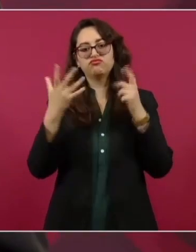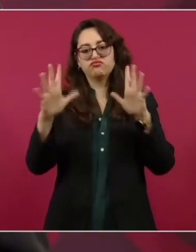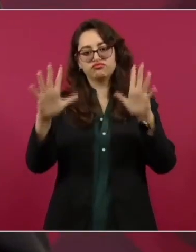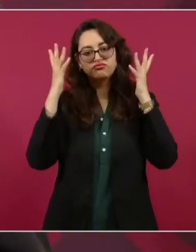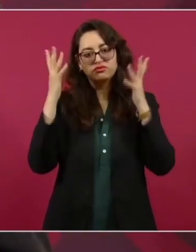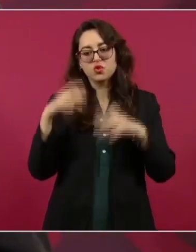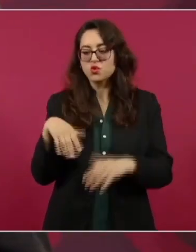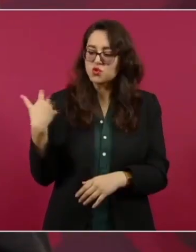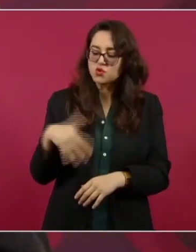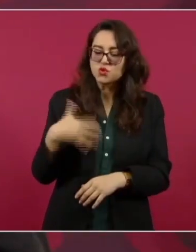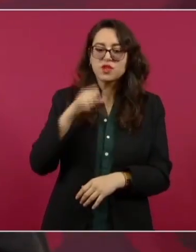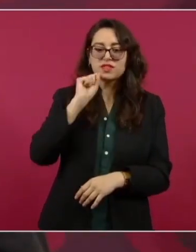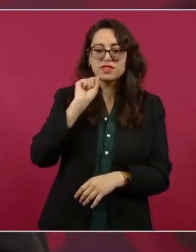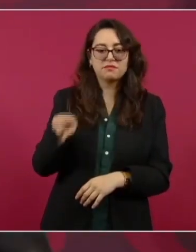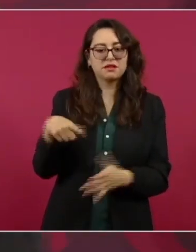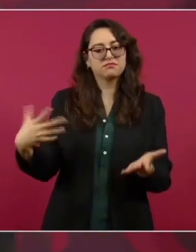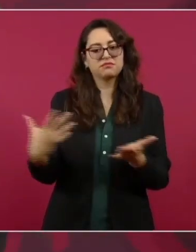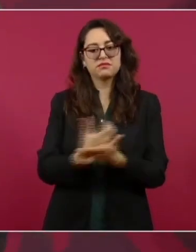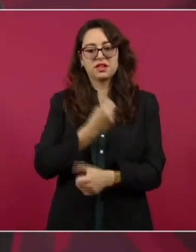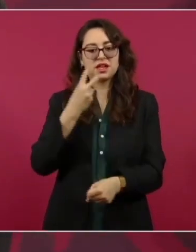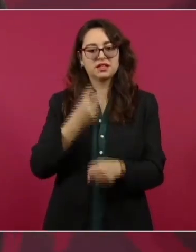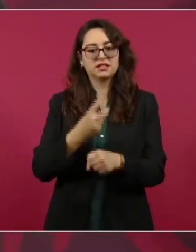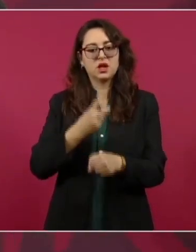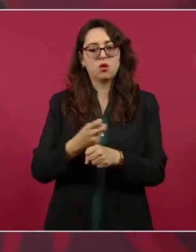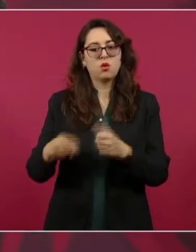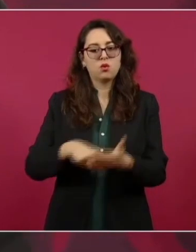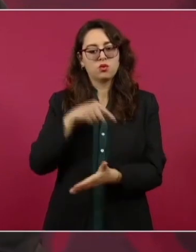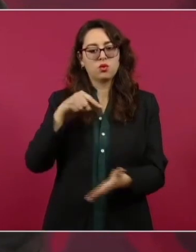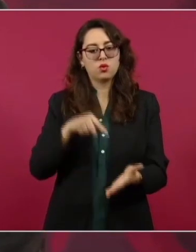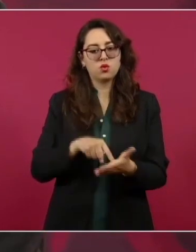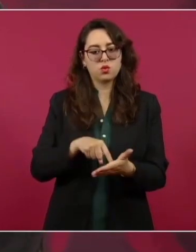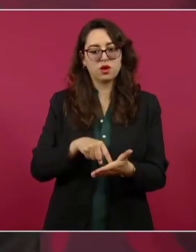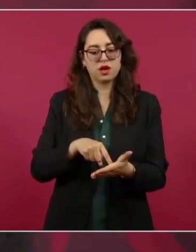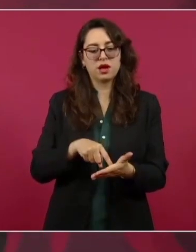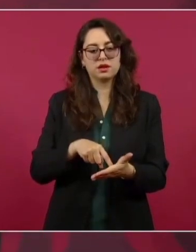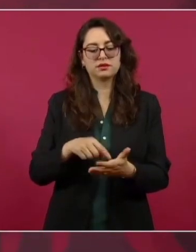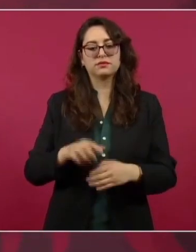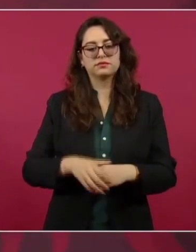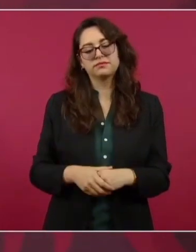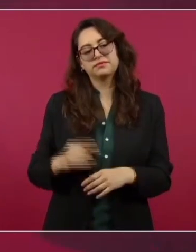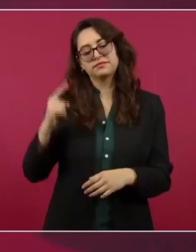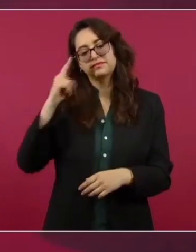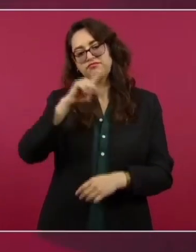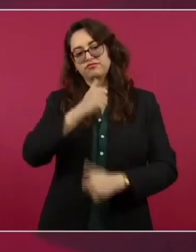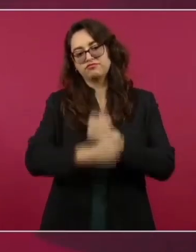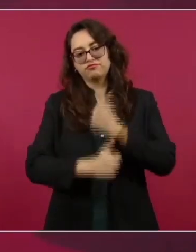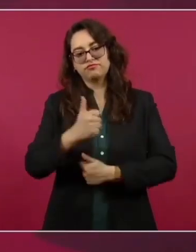que quedó en segundo lugar en el gran premio de Miami